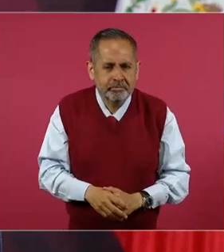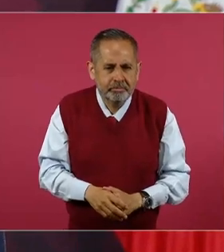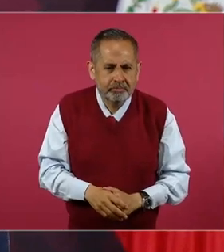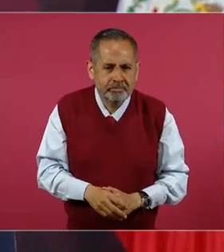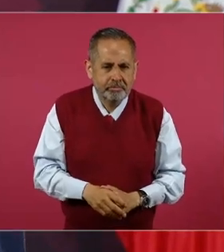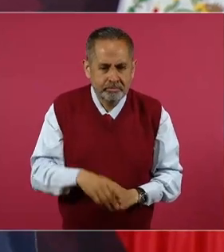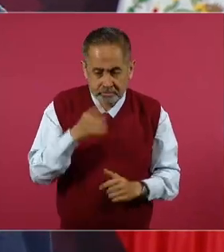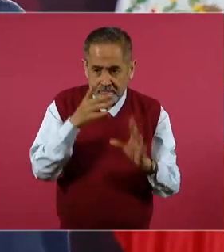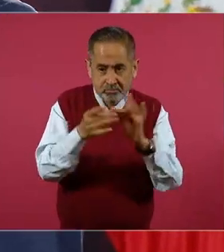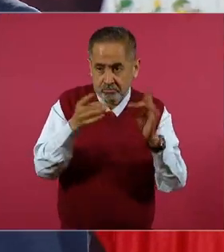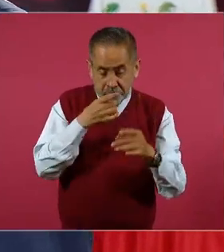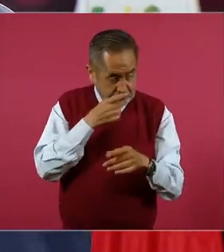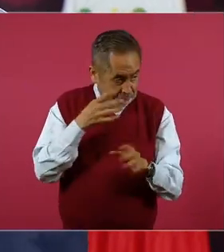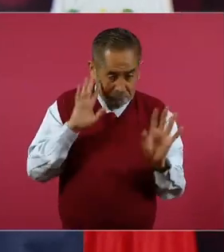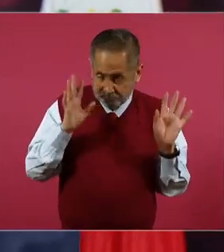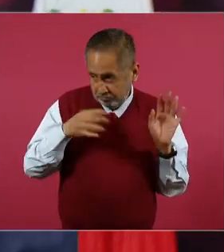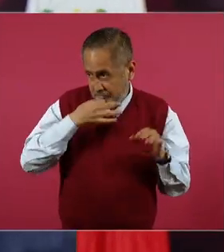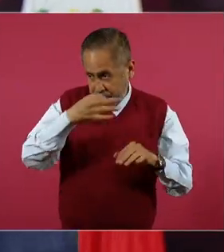conste de que